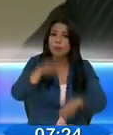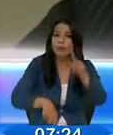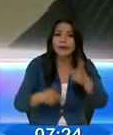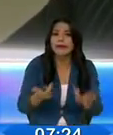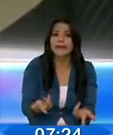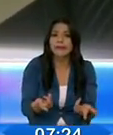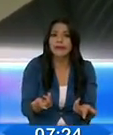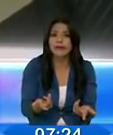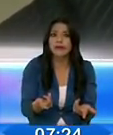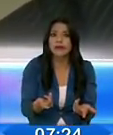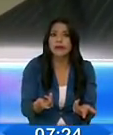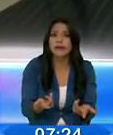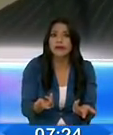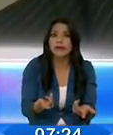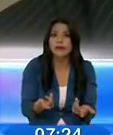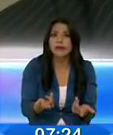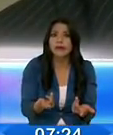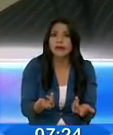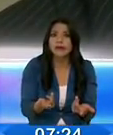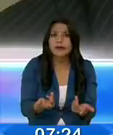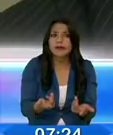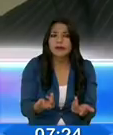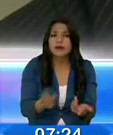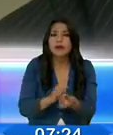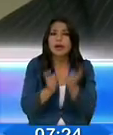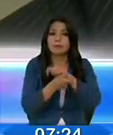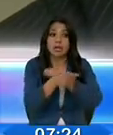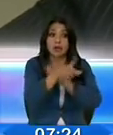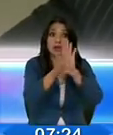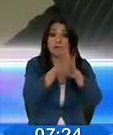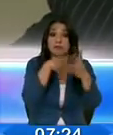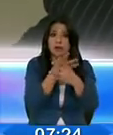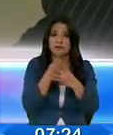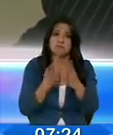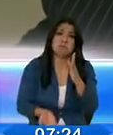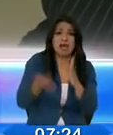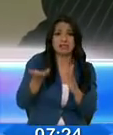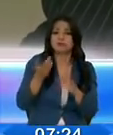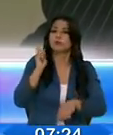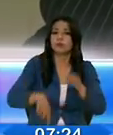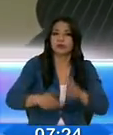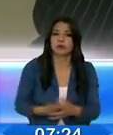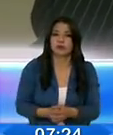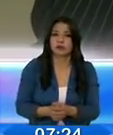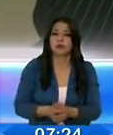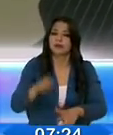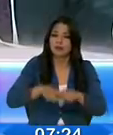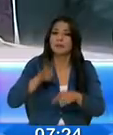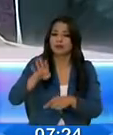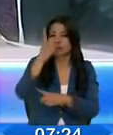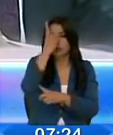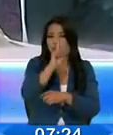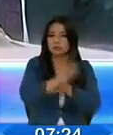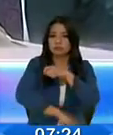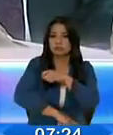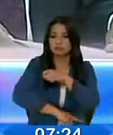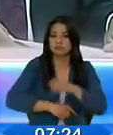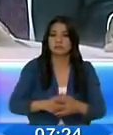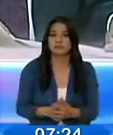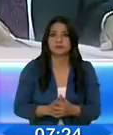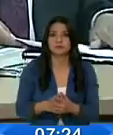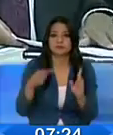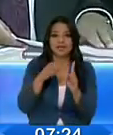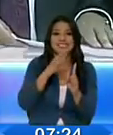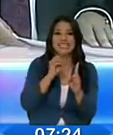analogía, no puede haber el tipo penal no puede agrandarse en cuanto a la pena. César Montúfar